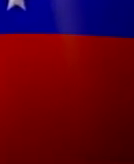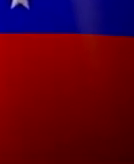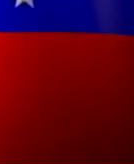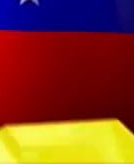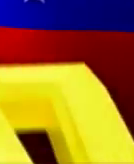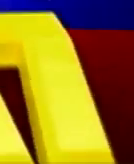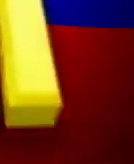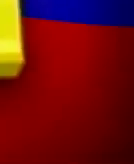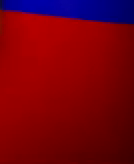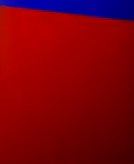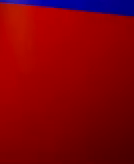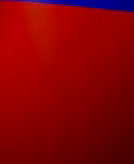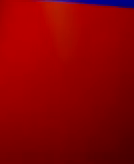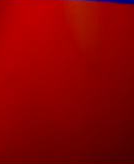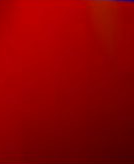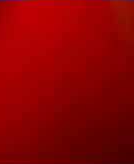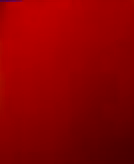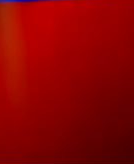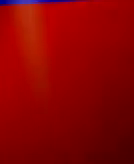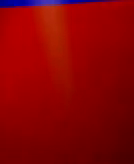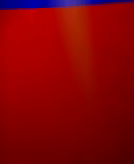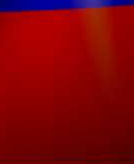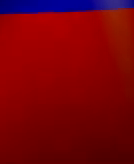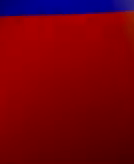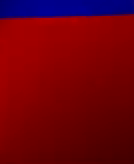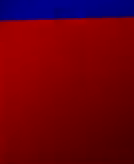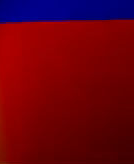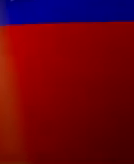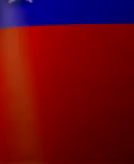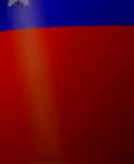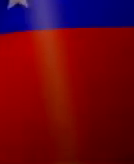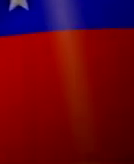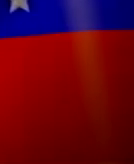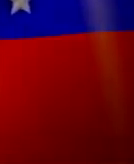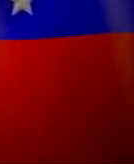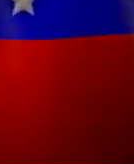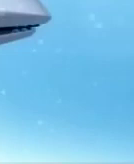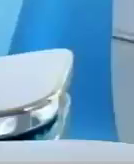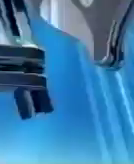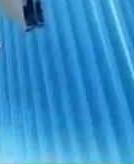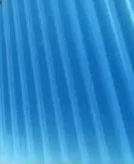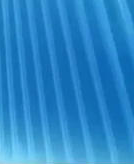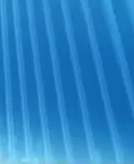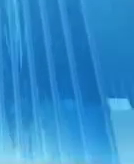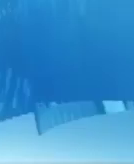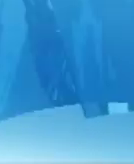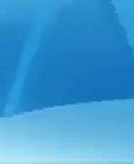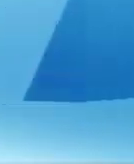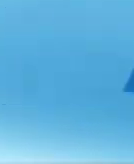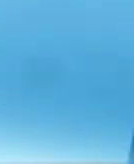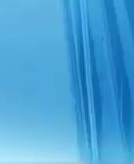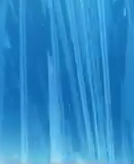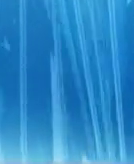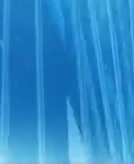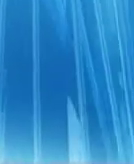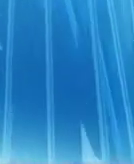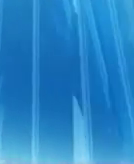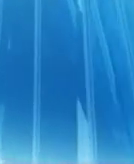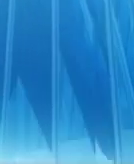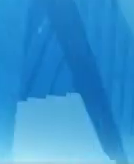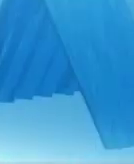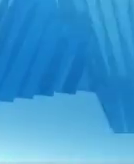entidad federal. Democracia 2017, elecciones regionales, domingo 15, mucho más que